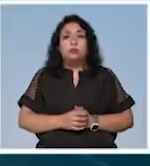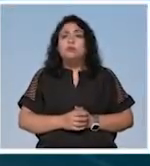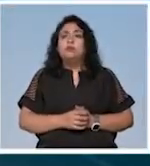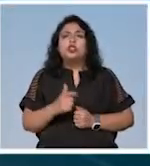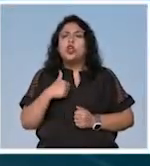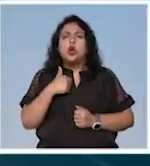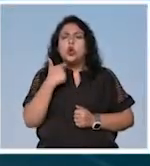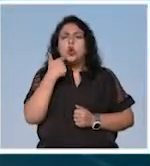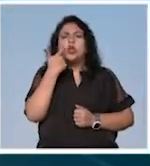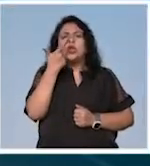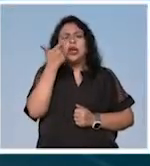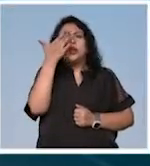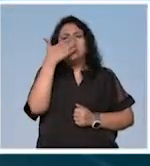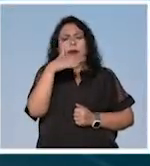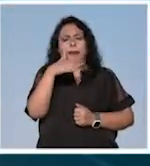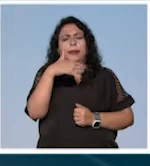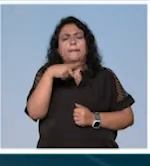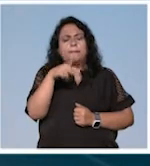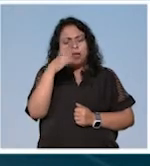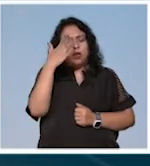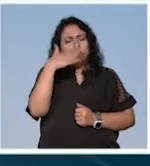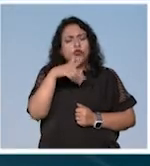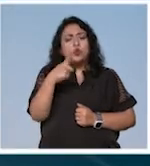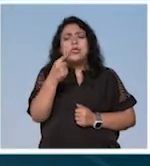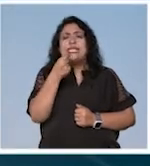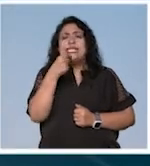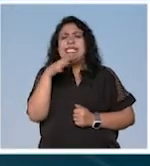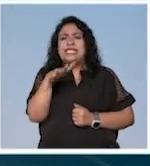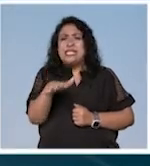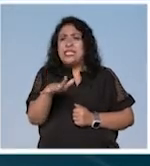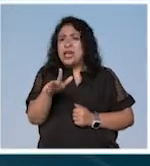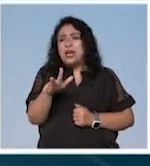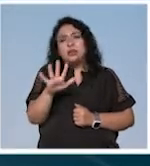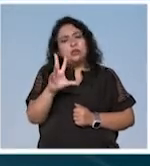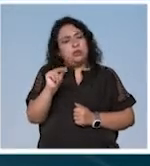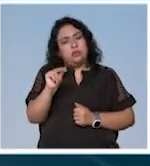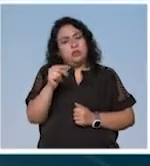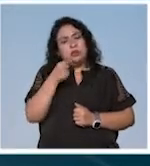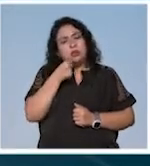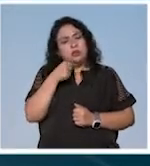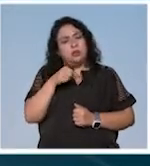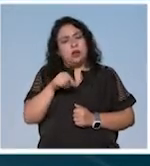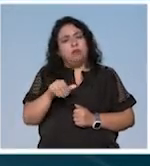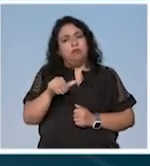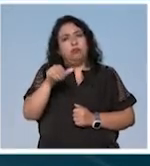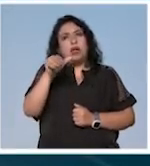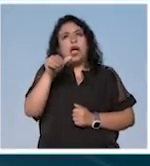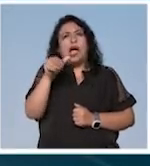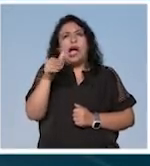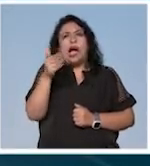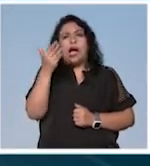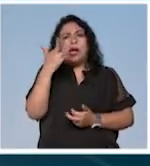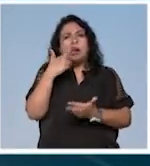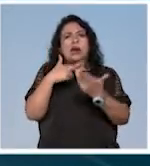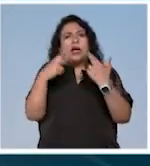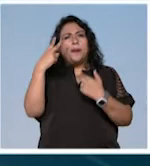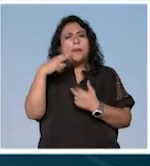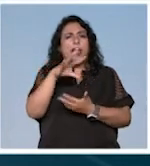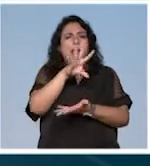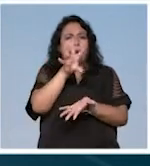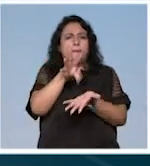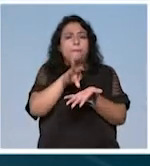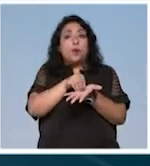No he querido saber, pero he sabido que una de las niñas, cuando ya no era niña y no hacía mucho que había regresado de su viaje de